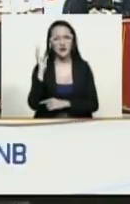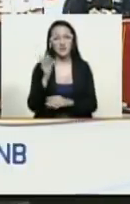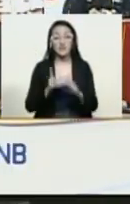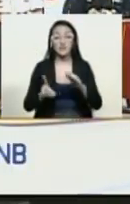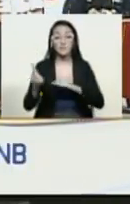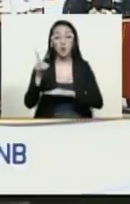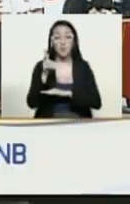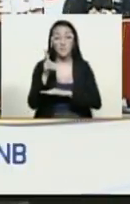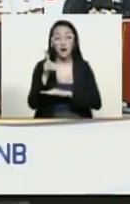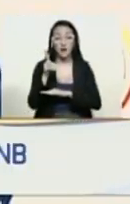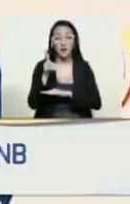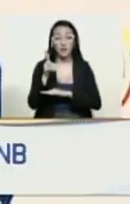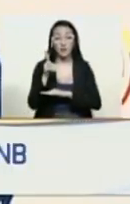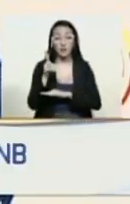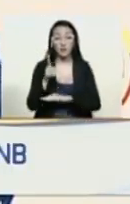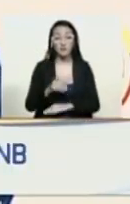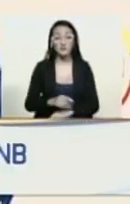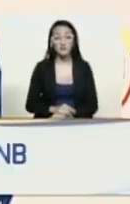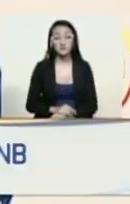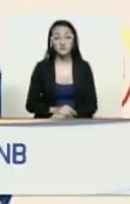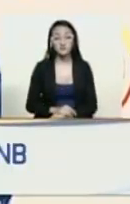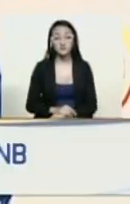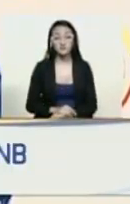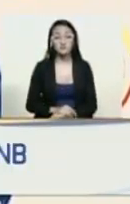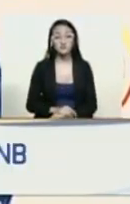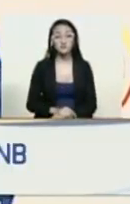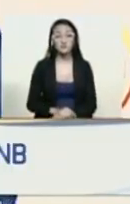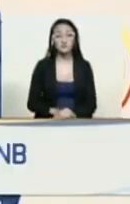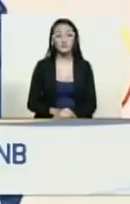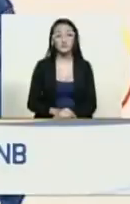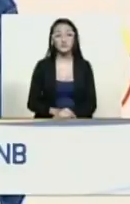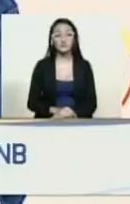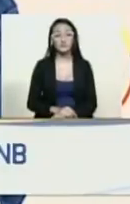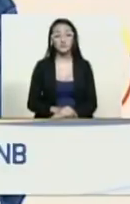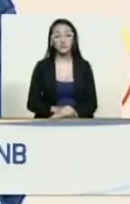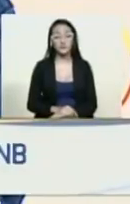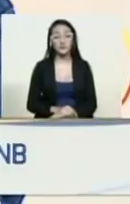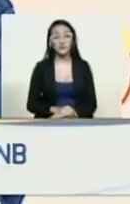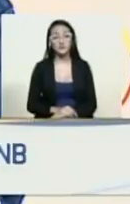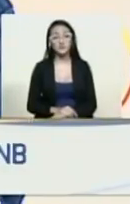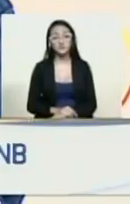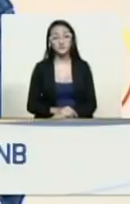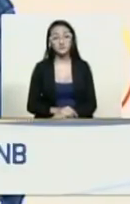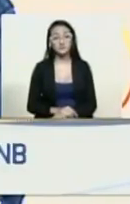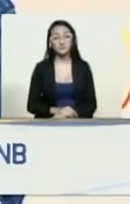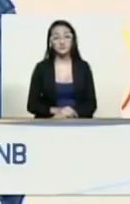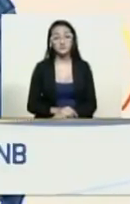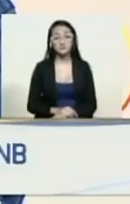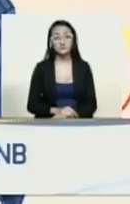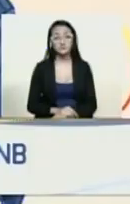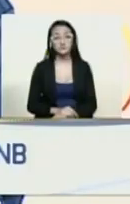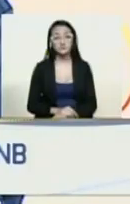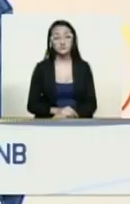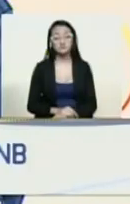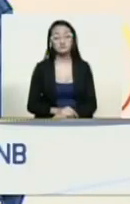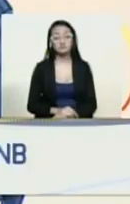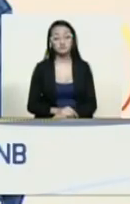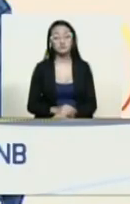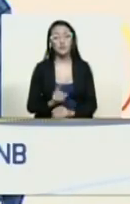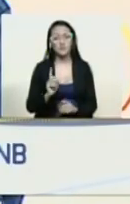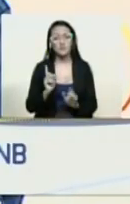diplomado. Por favor, rector Cachiopo, garantice al máximo esta orden que estoy